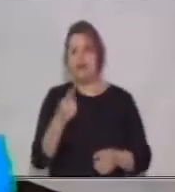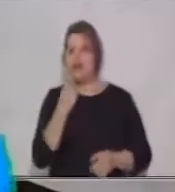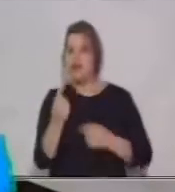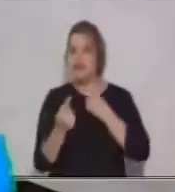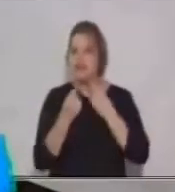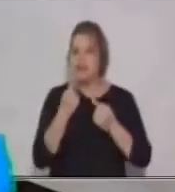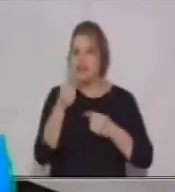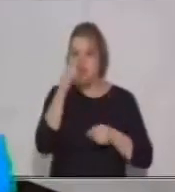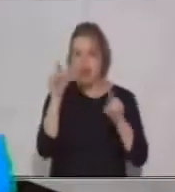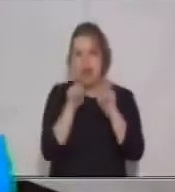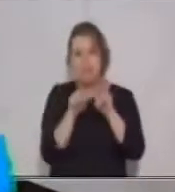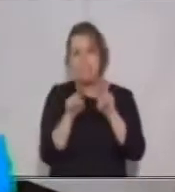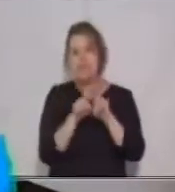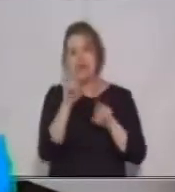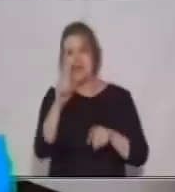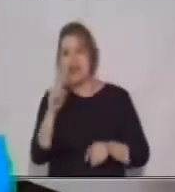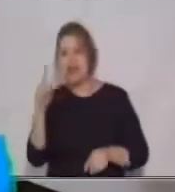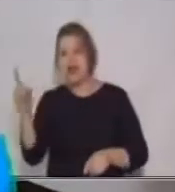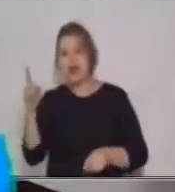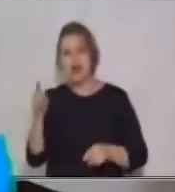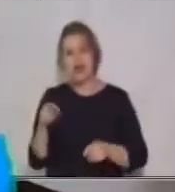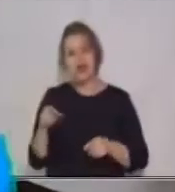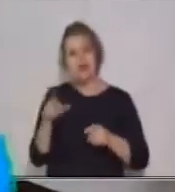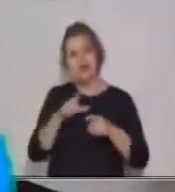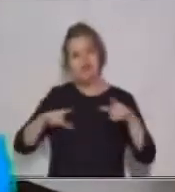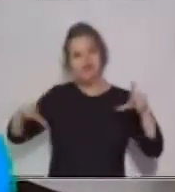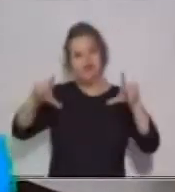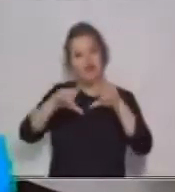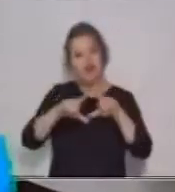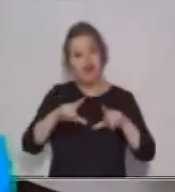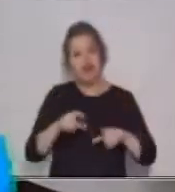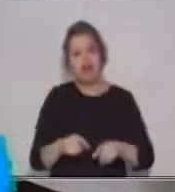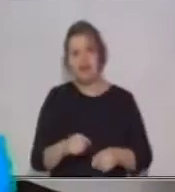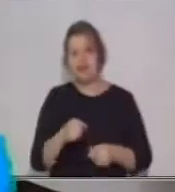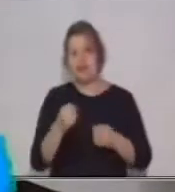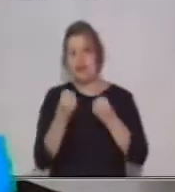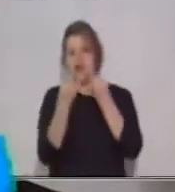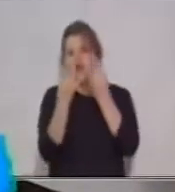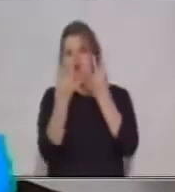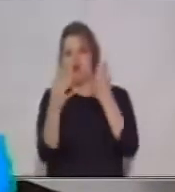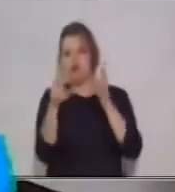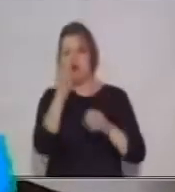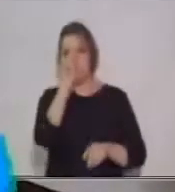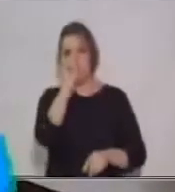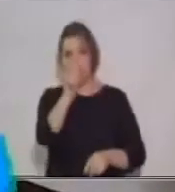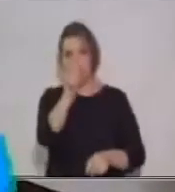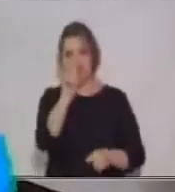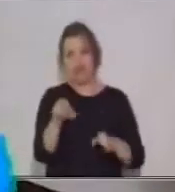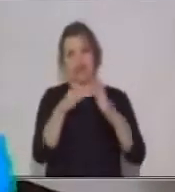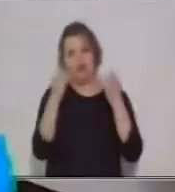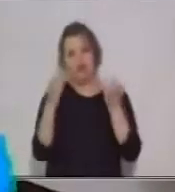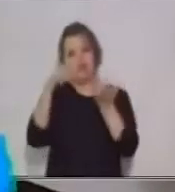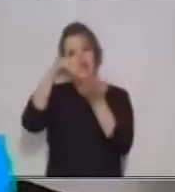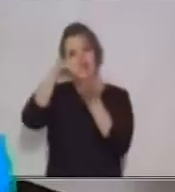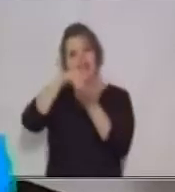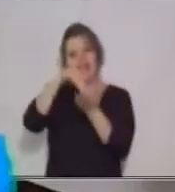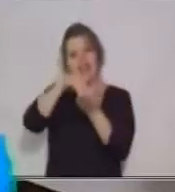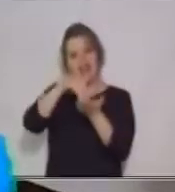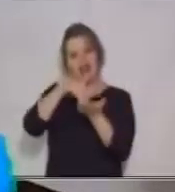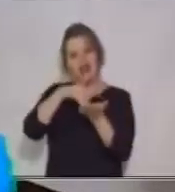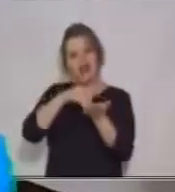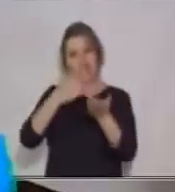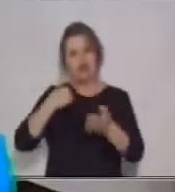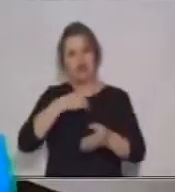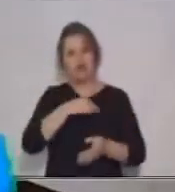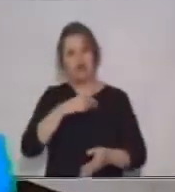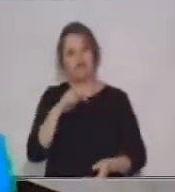diciendo que cada uno de esos espaciamientos tiene valor de 1. Entonces el centro de nuestra